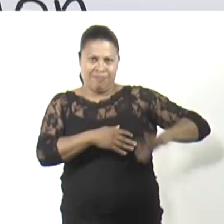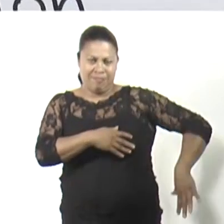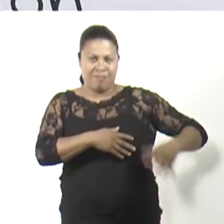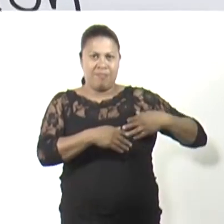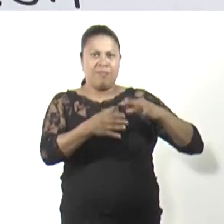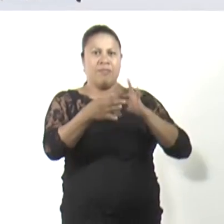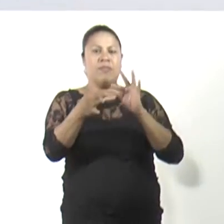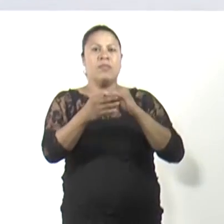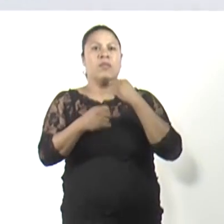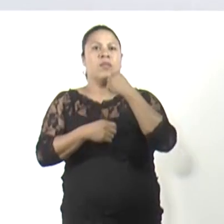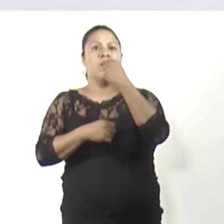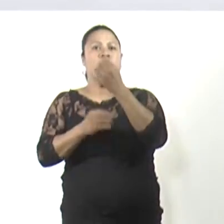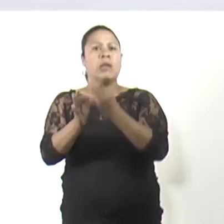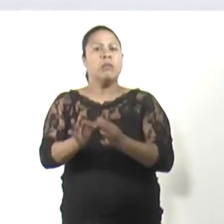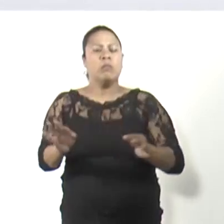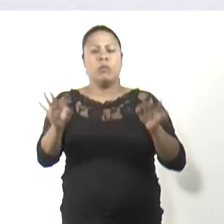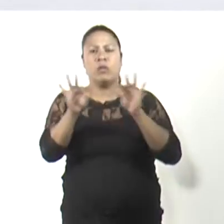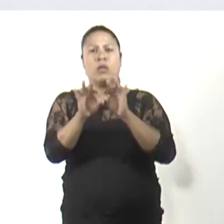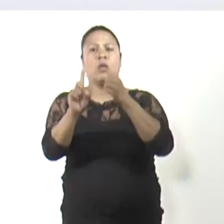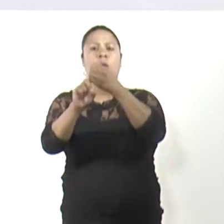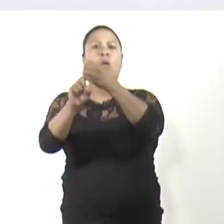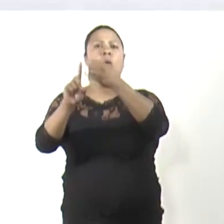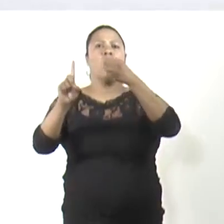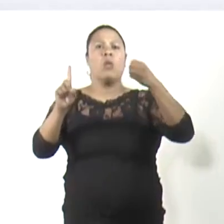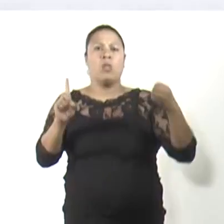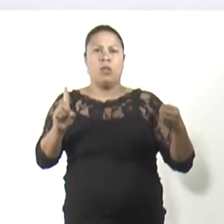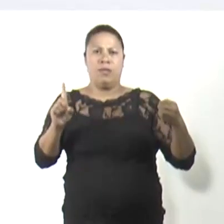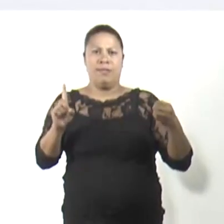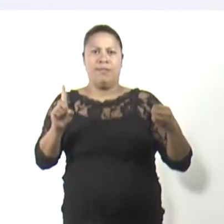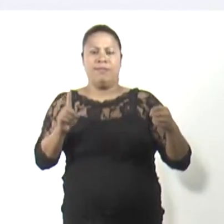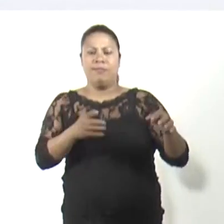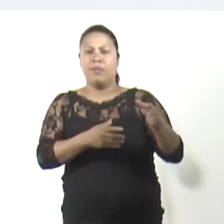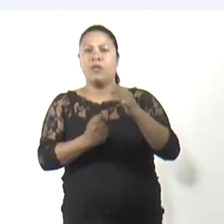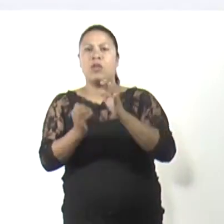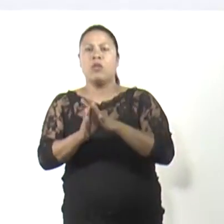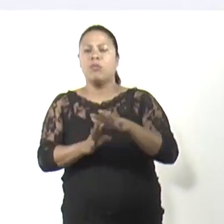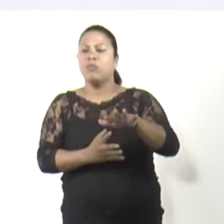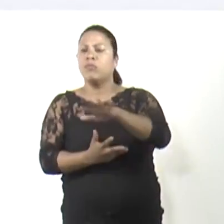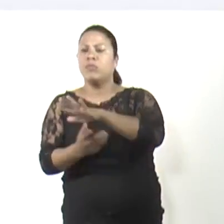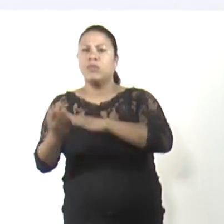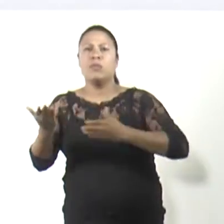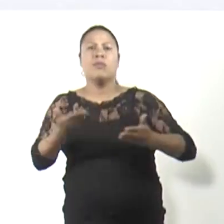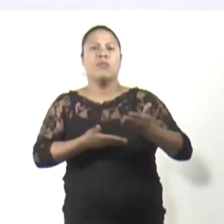es importante el orden, la armonía, el